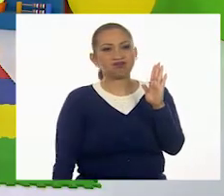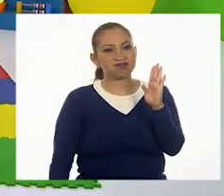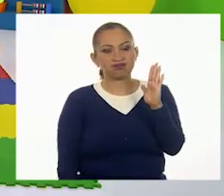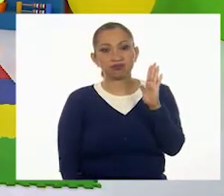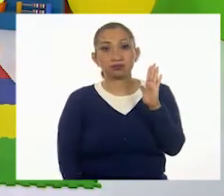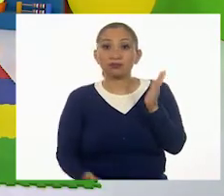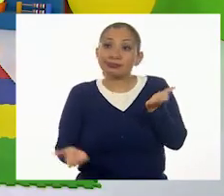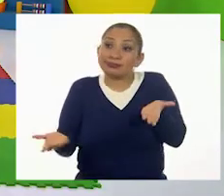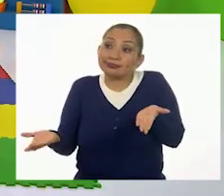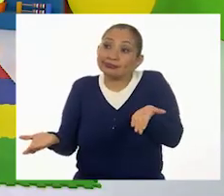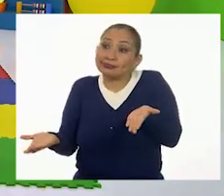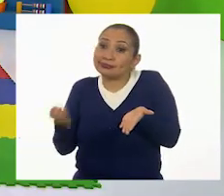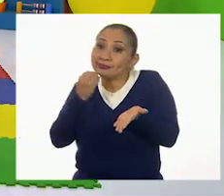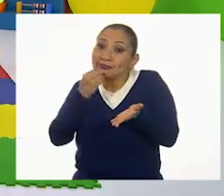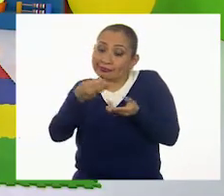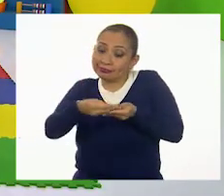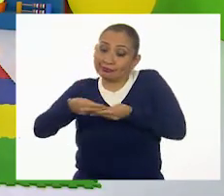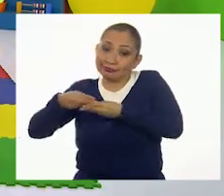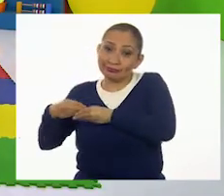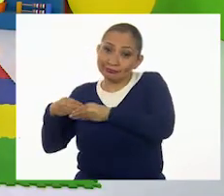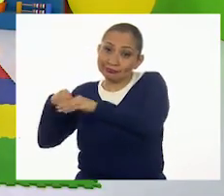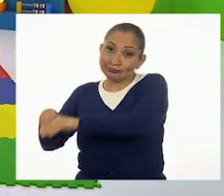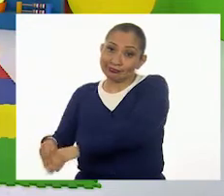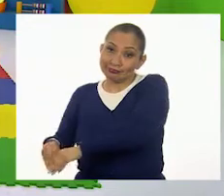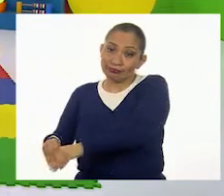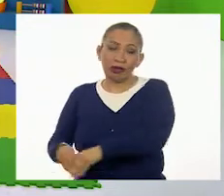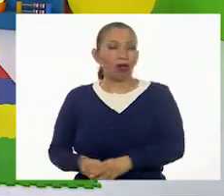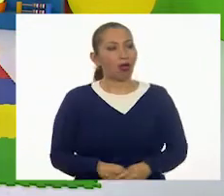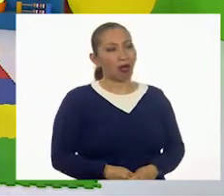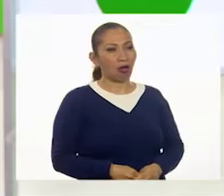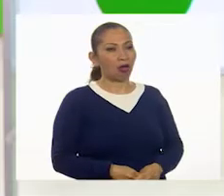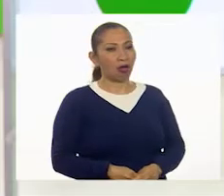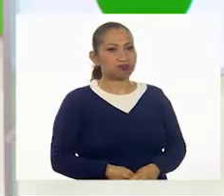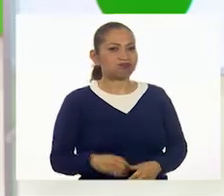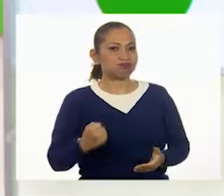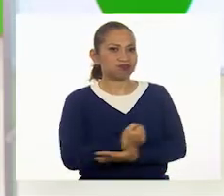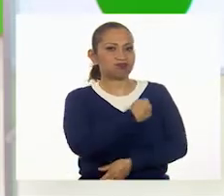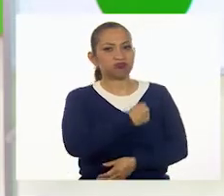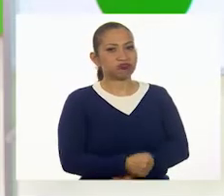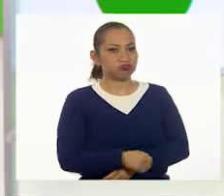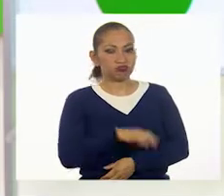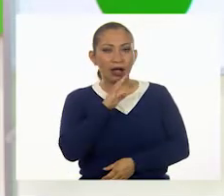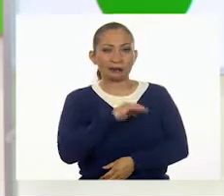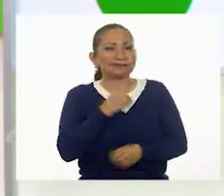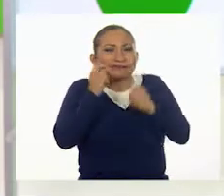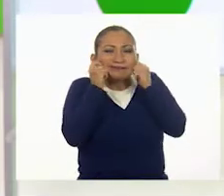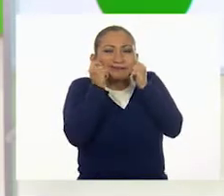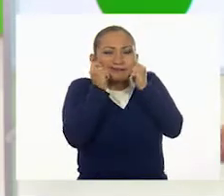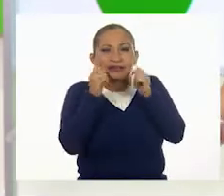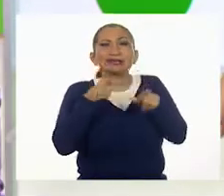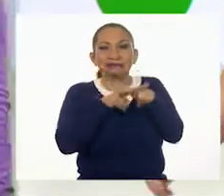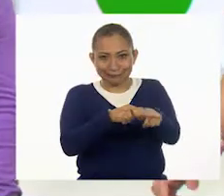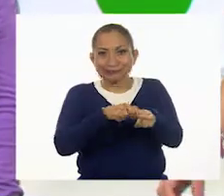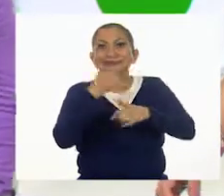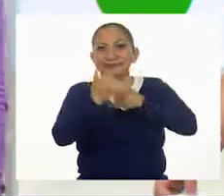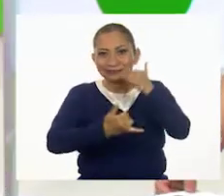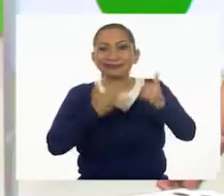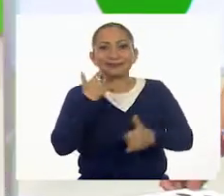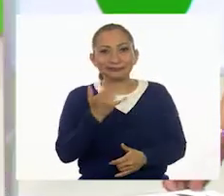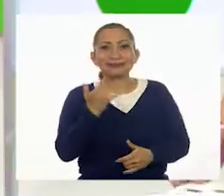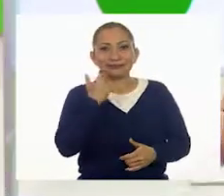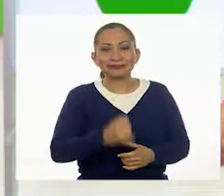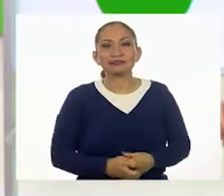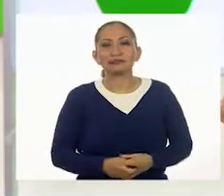Así es. Pues entonces esta ficha se va a quedar aquí en la mesa. ¡Ay! No le atiné. No importa. No te preocupes. Hay que seguir intentándolo.